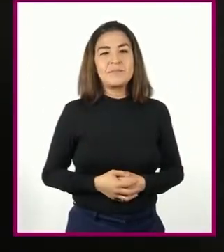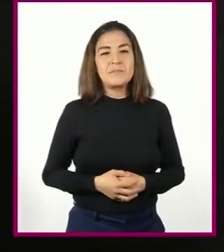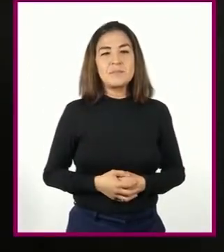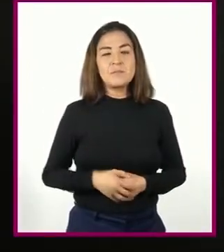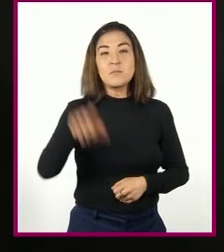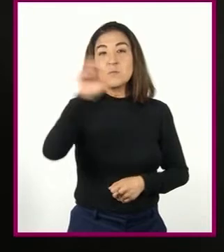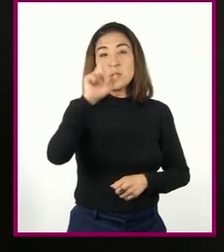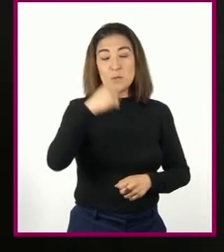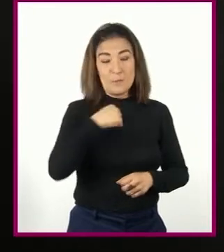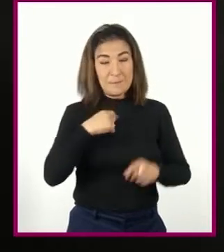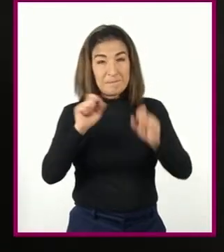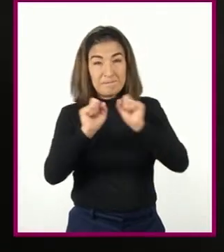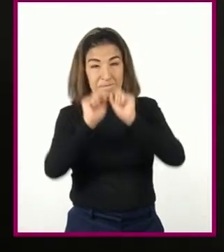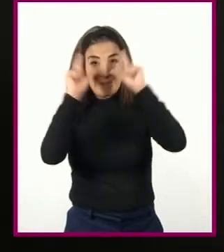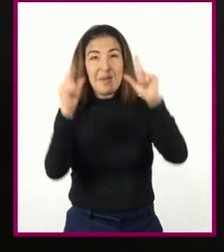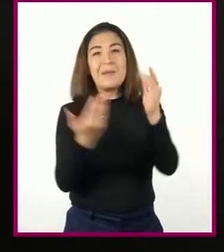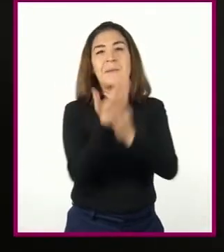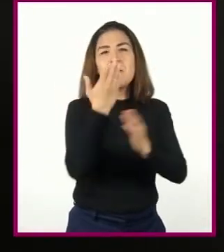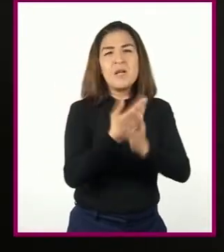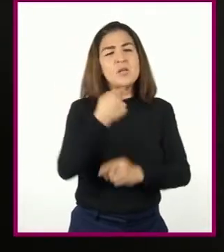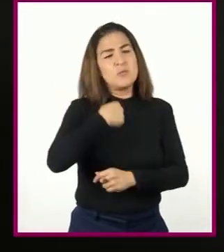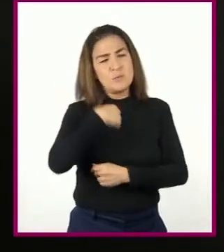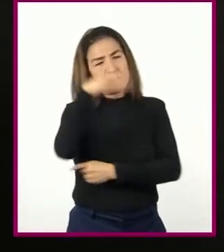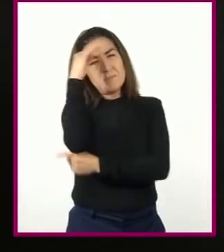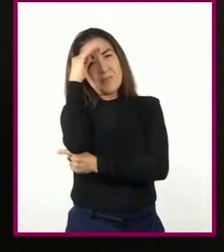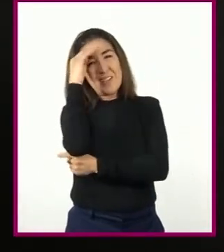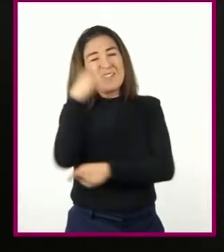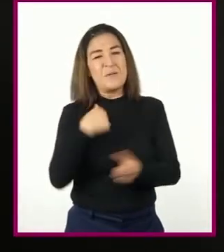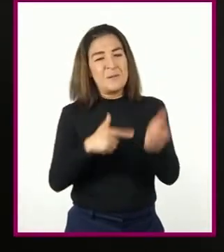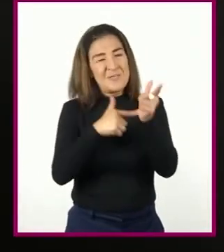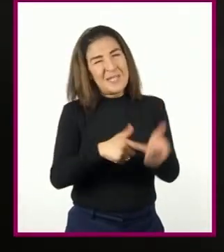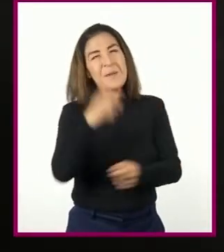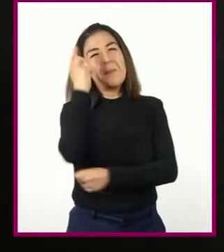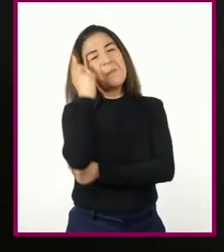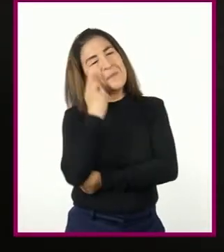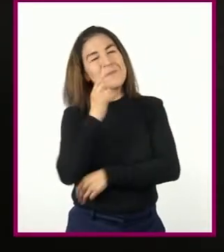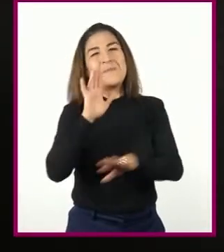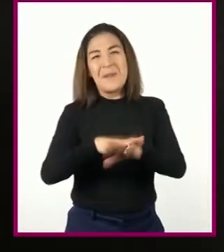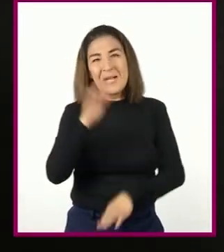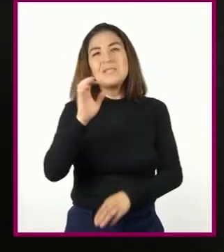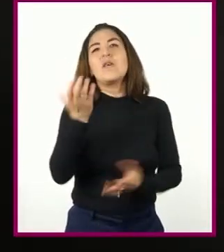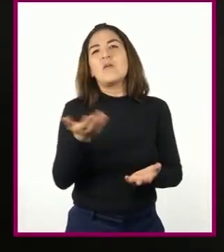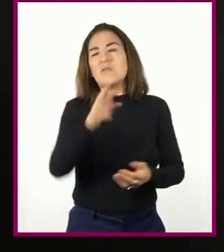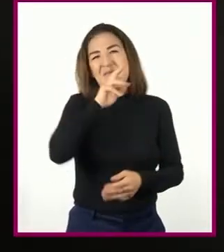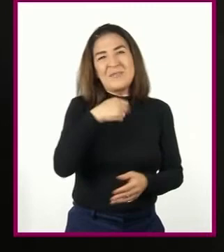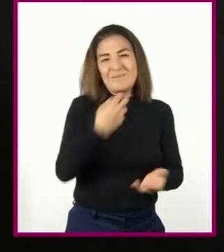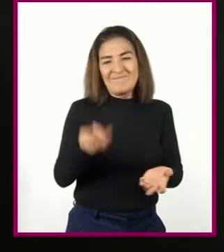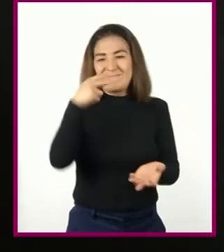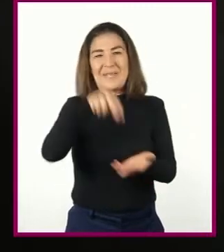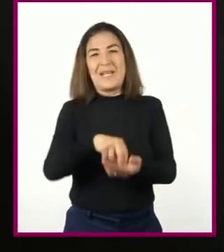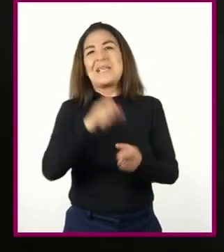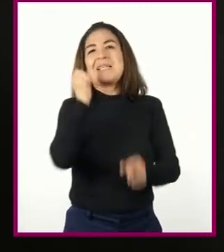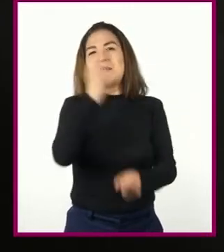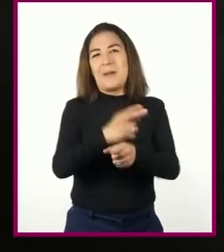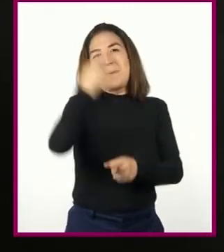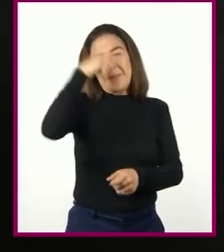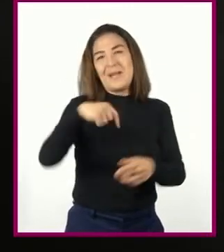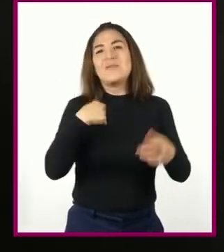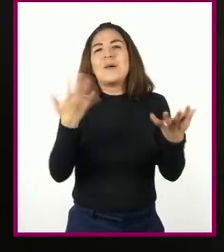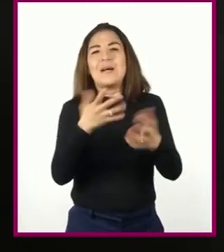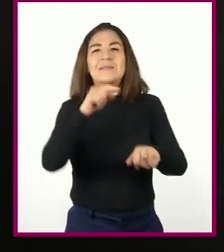Cuando me despierto por las mañanas, pienso si debería quedarme dormida un poco más o mejor levantarme pronto y tener más tiempo